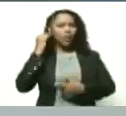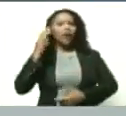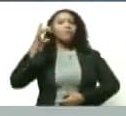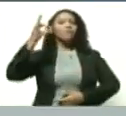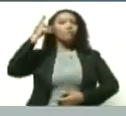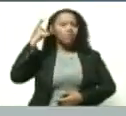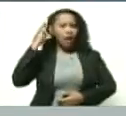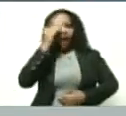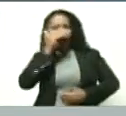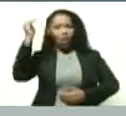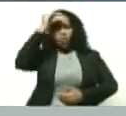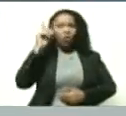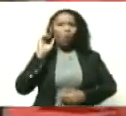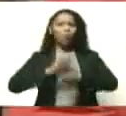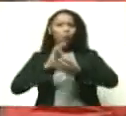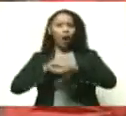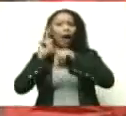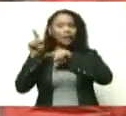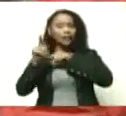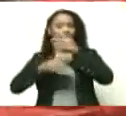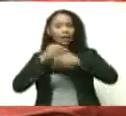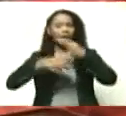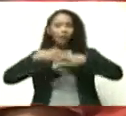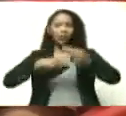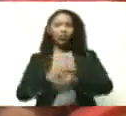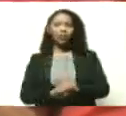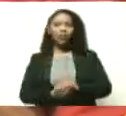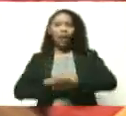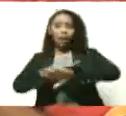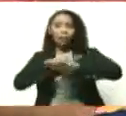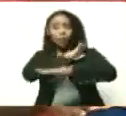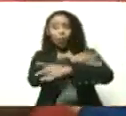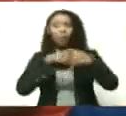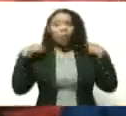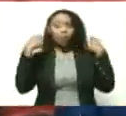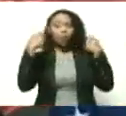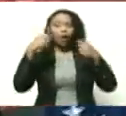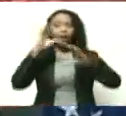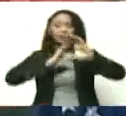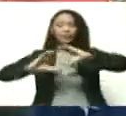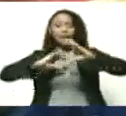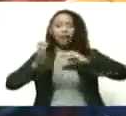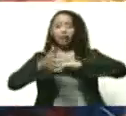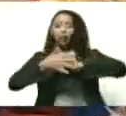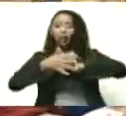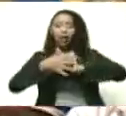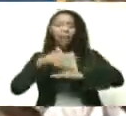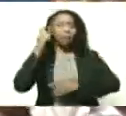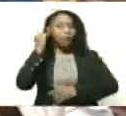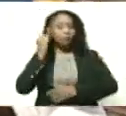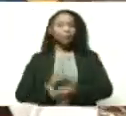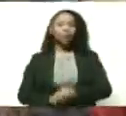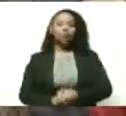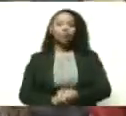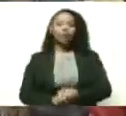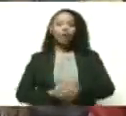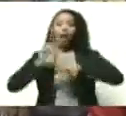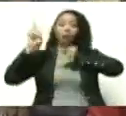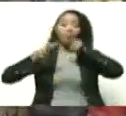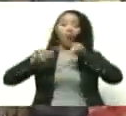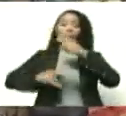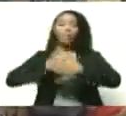porque eso es hacer revolución. Por su parte, la ministra del Poder Popular para la Ciencia y la Tecnología, Gabriela Jiménez, expuso sobre